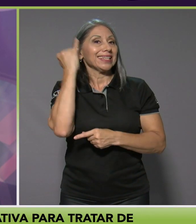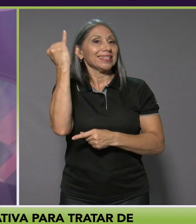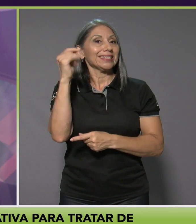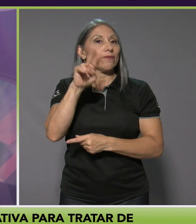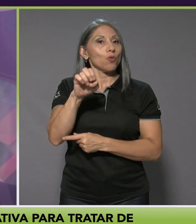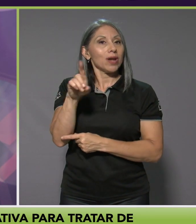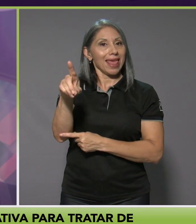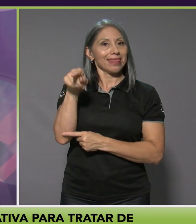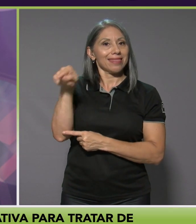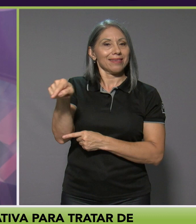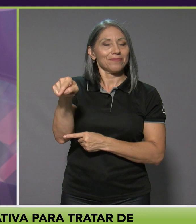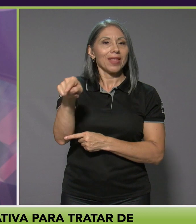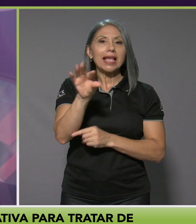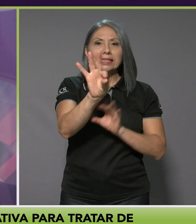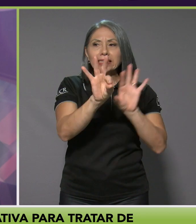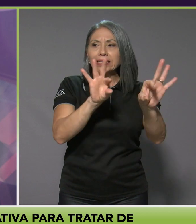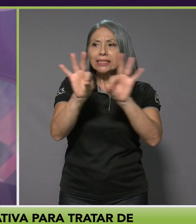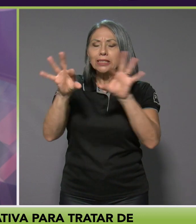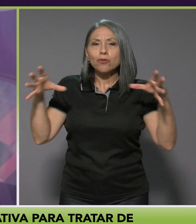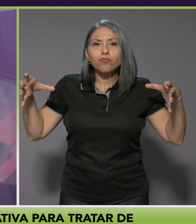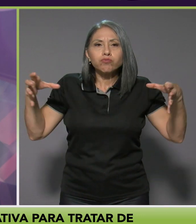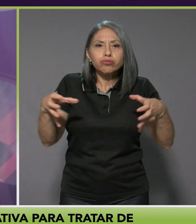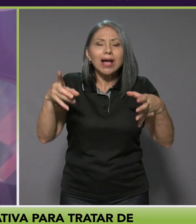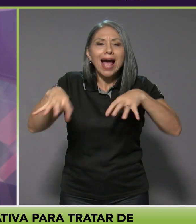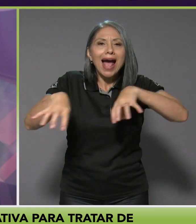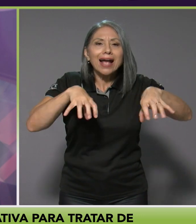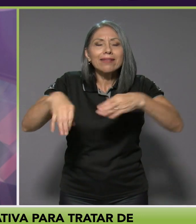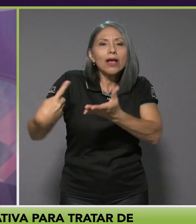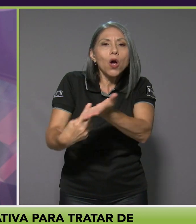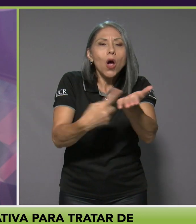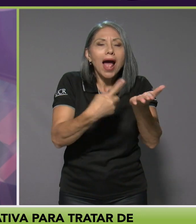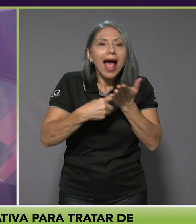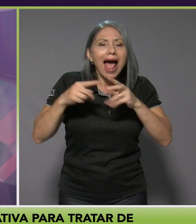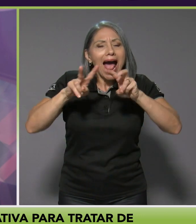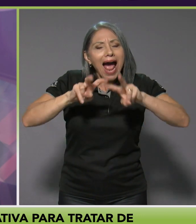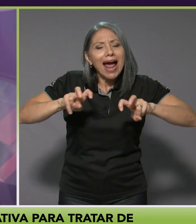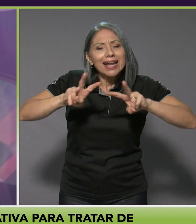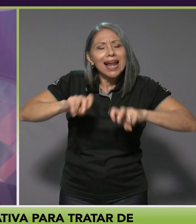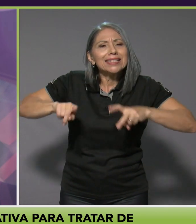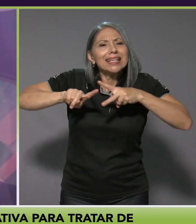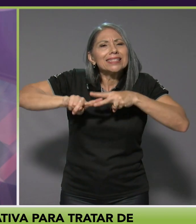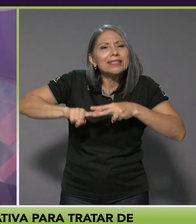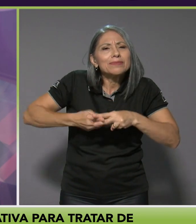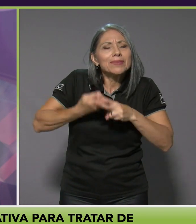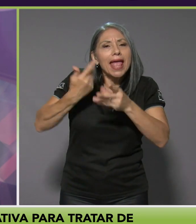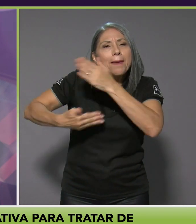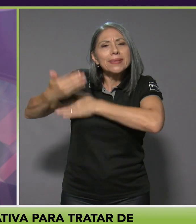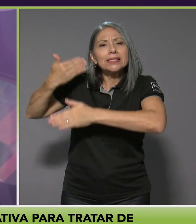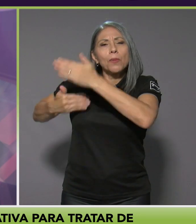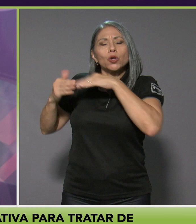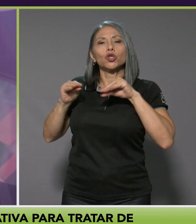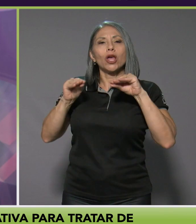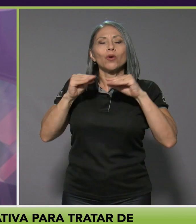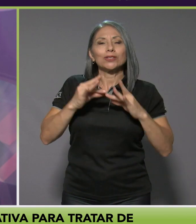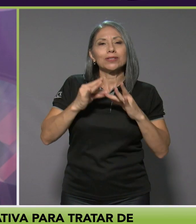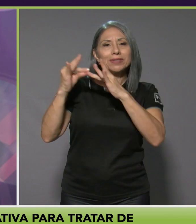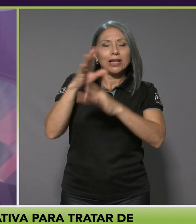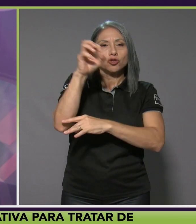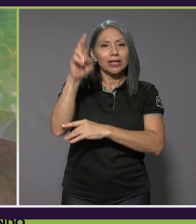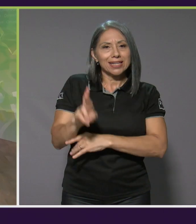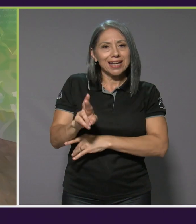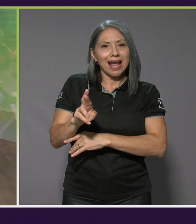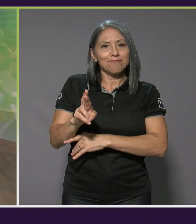UNED a una jornada de análisis epistemológico de la educación especial en Costa Rica. A partir de ahí hubo